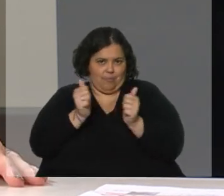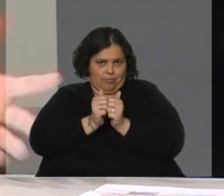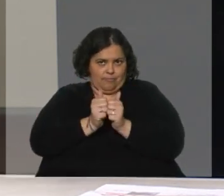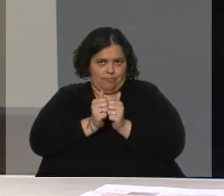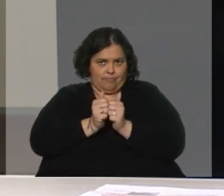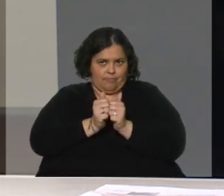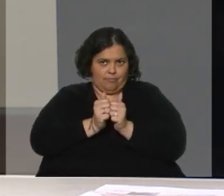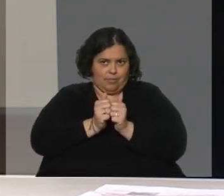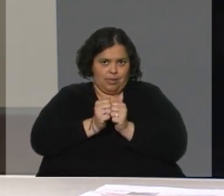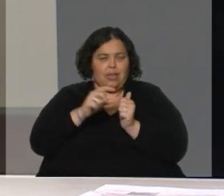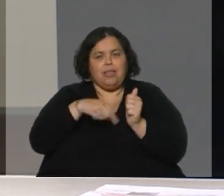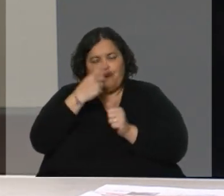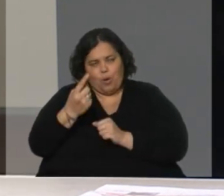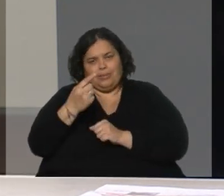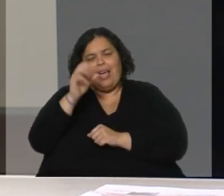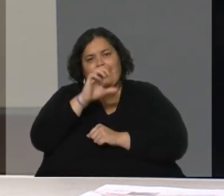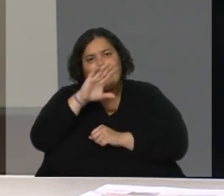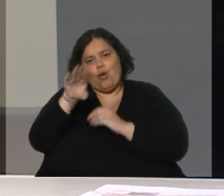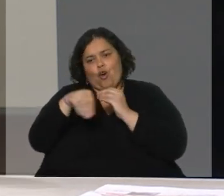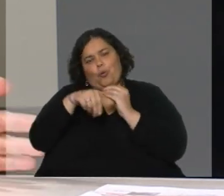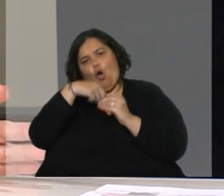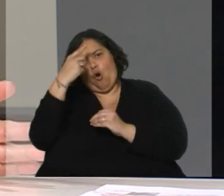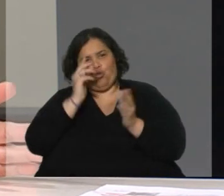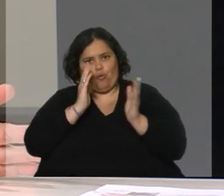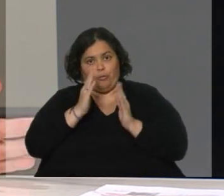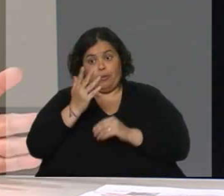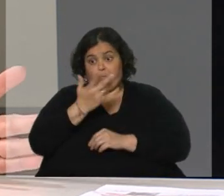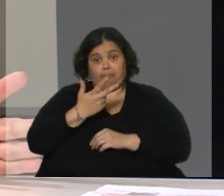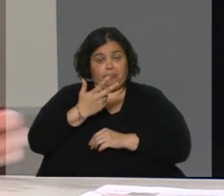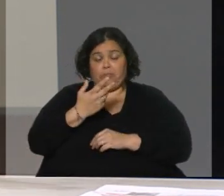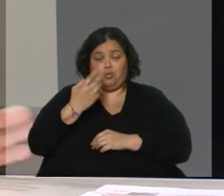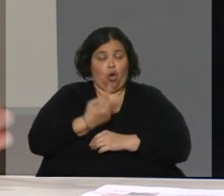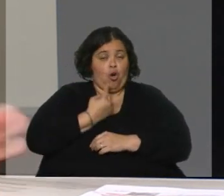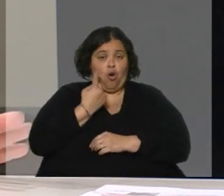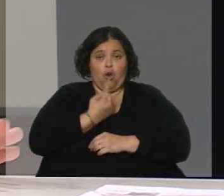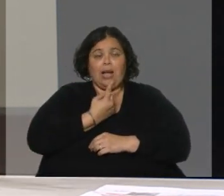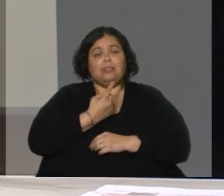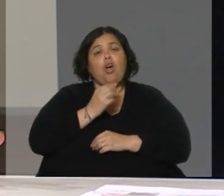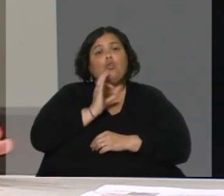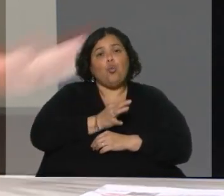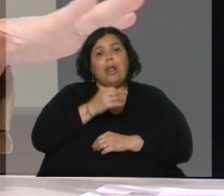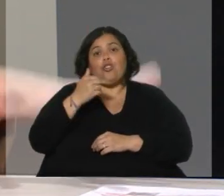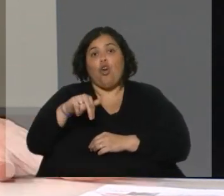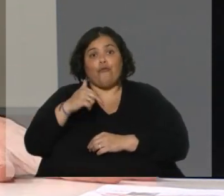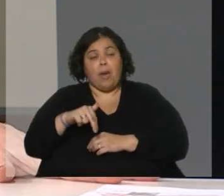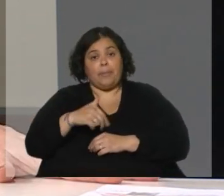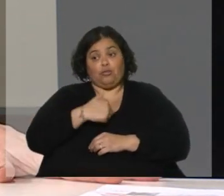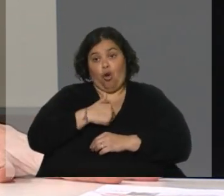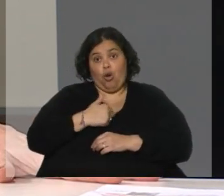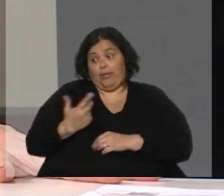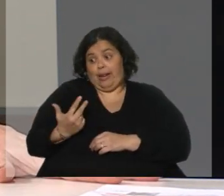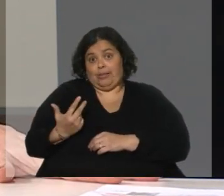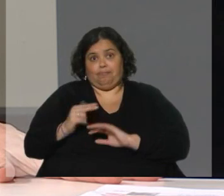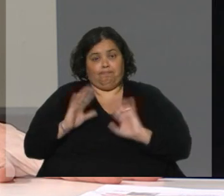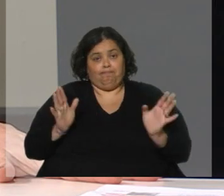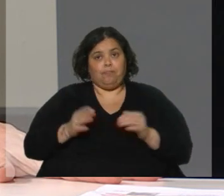enero se incorporó el doctor Pablo gardino quedamos solas Esa es la verdad todo octubre y noviembre estábamos solas con el enojo del